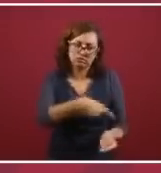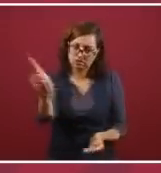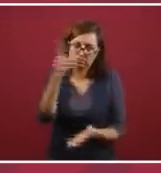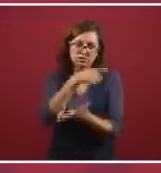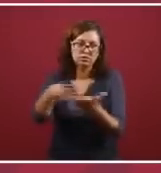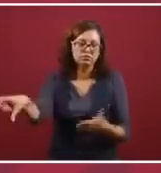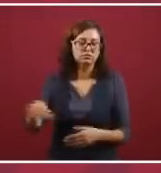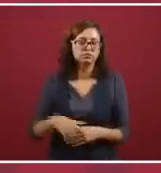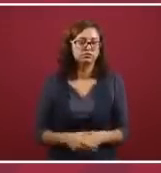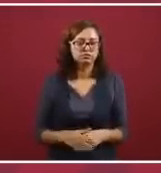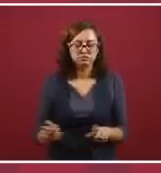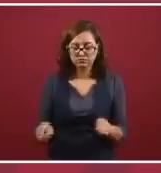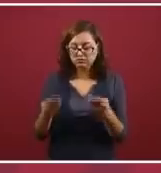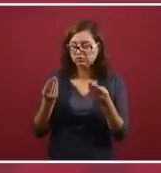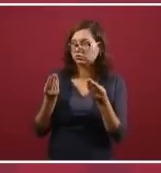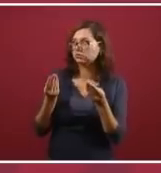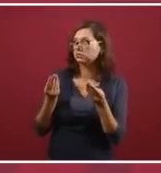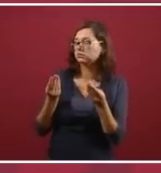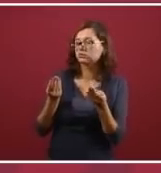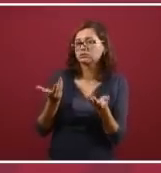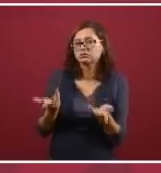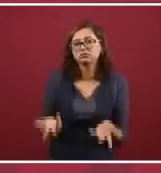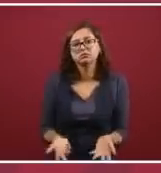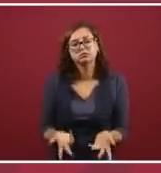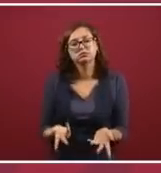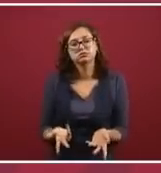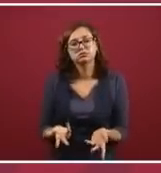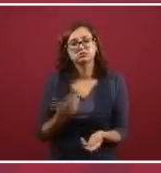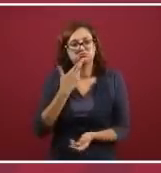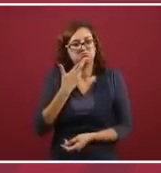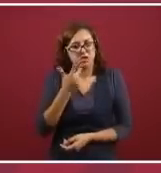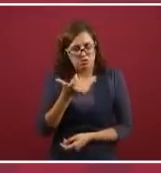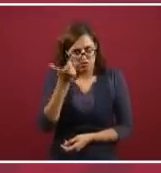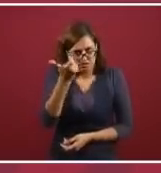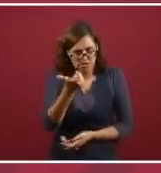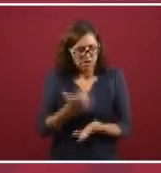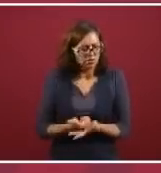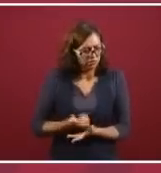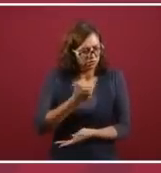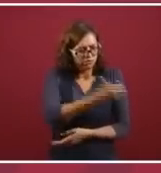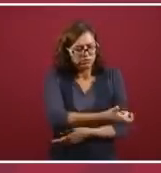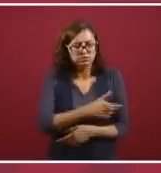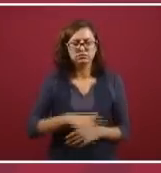¿Por qué no mejor se lo dan en dinero?